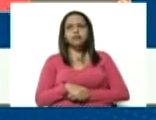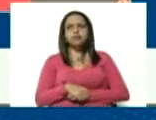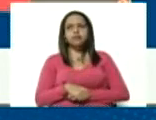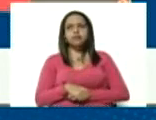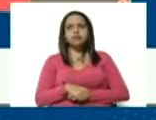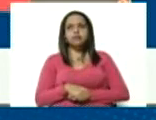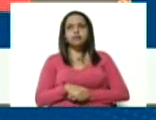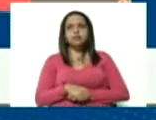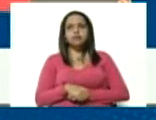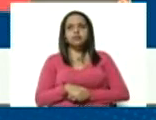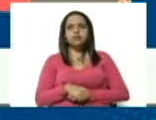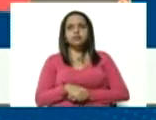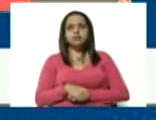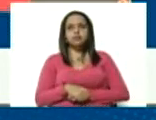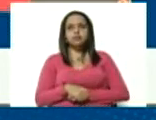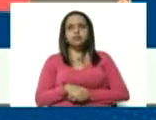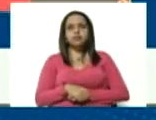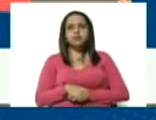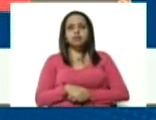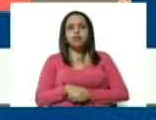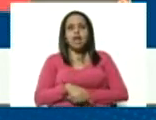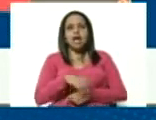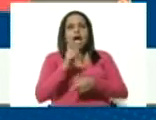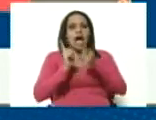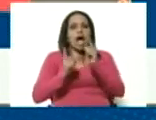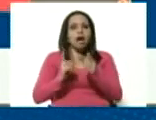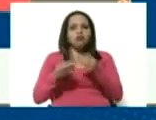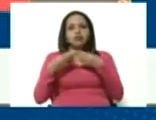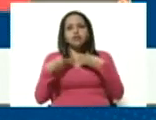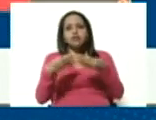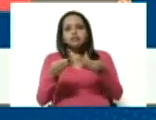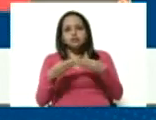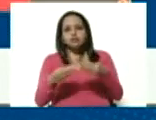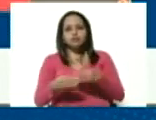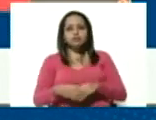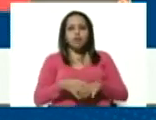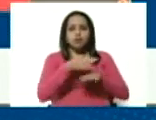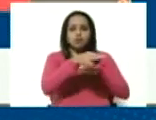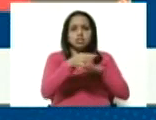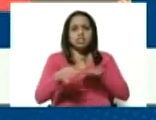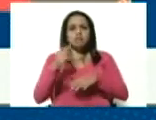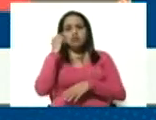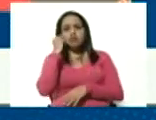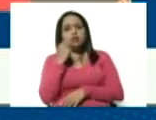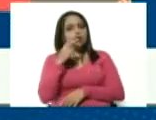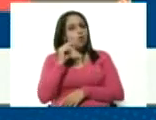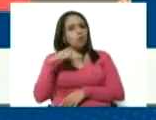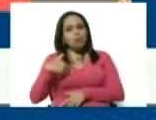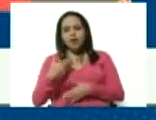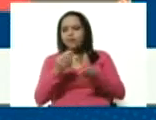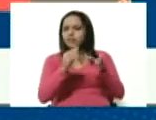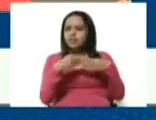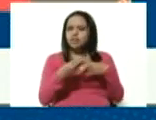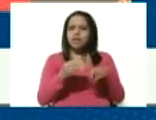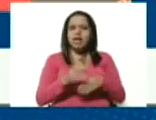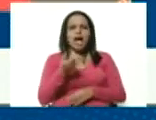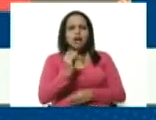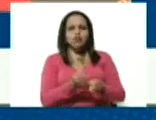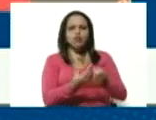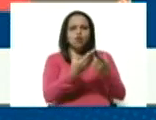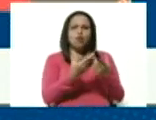incorpora a la flexibilización el municipio Sucre, donde hay un foco pequeño, controlado, pero hay un